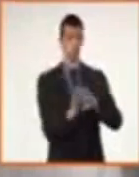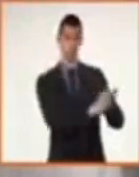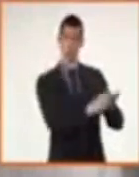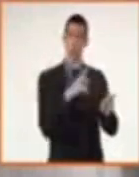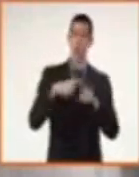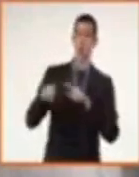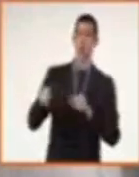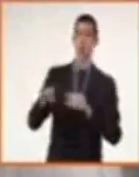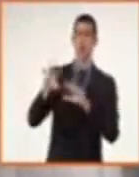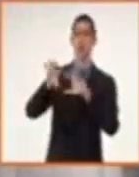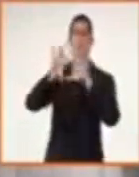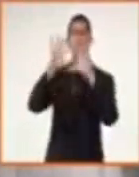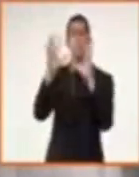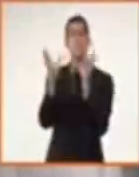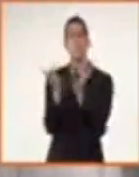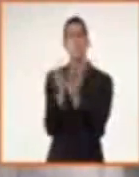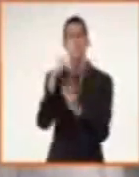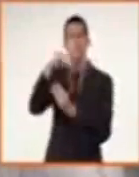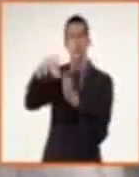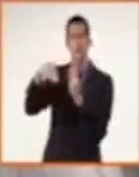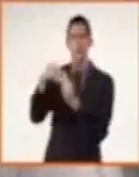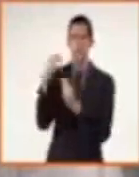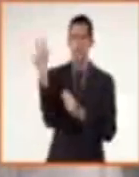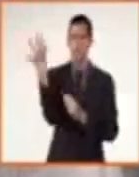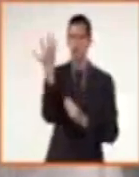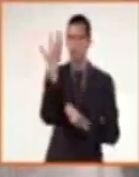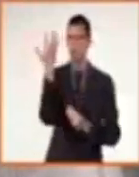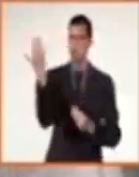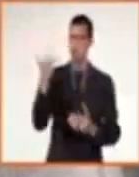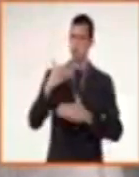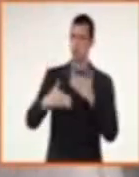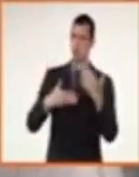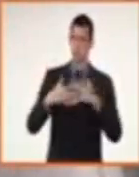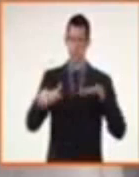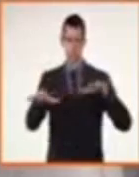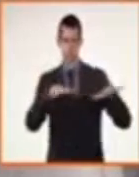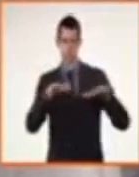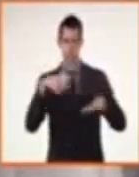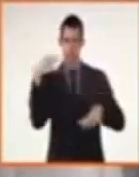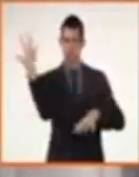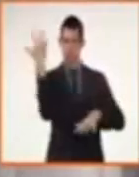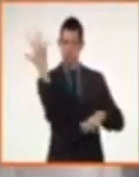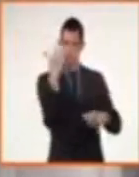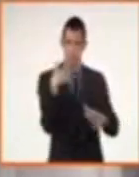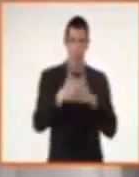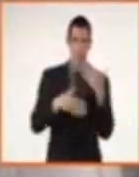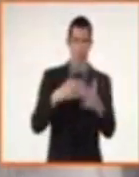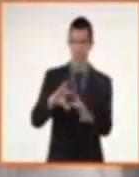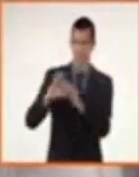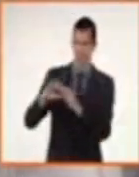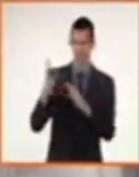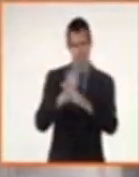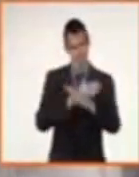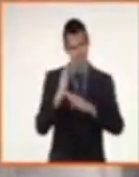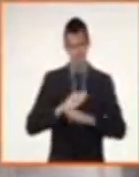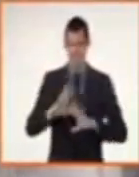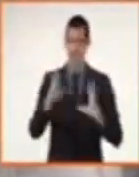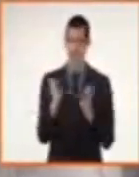contexto, Cuba, con 243 medidas encima y metida en la lista de países que auspician el terrorismo, tiene que aprender